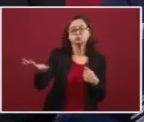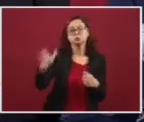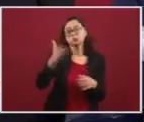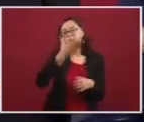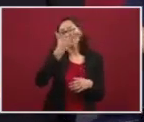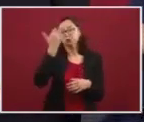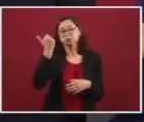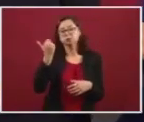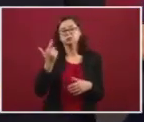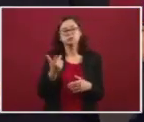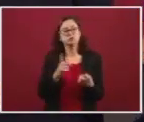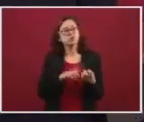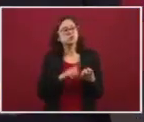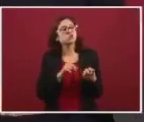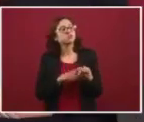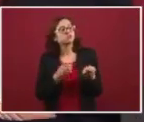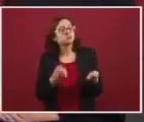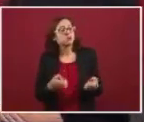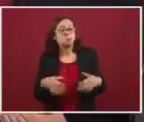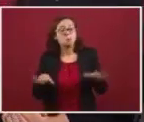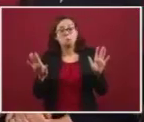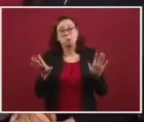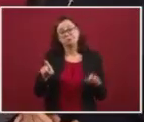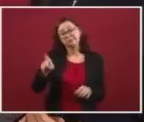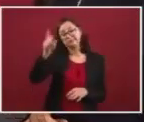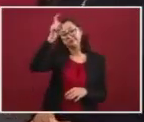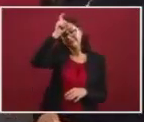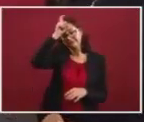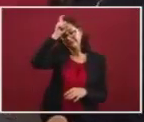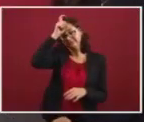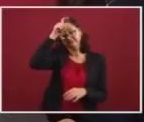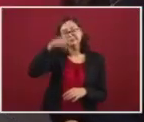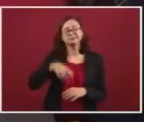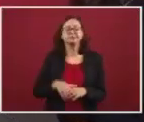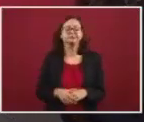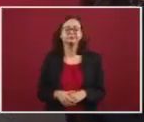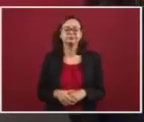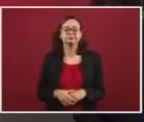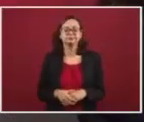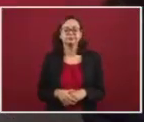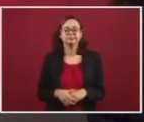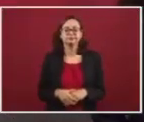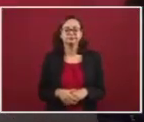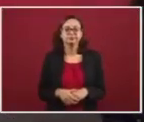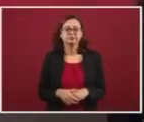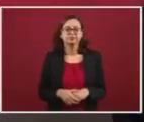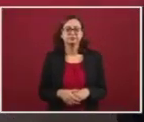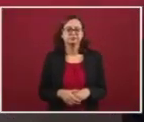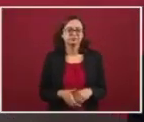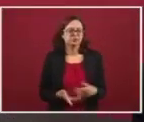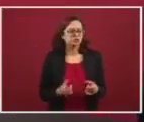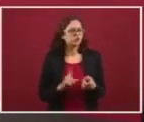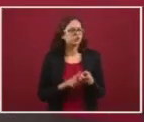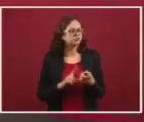dónde iba a parar lo que se